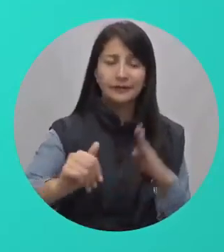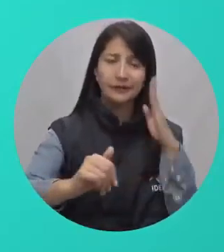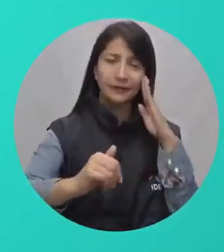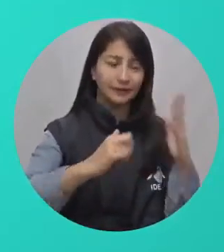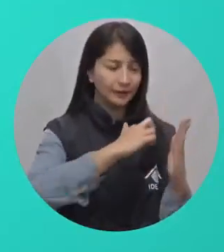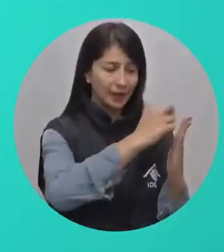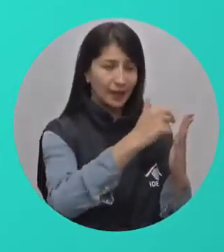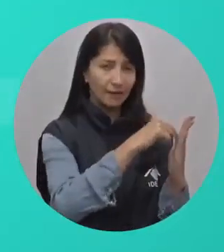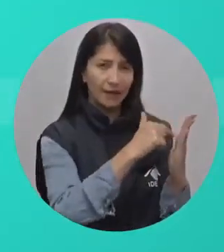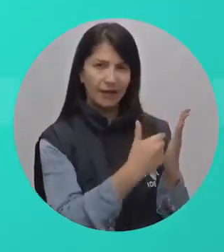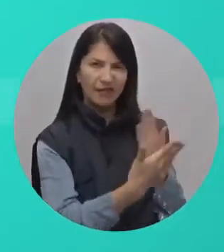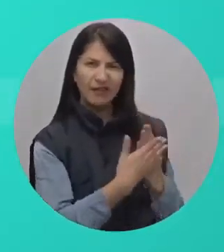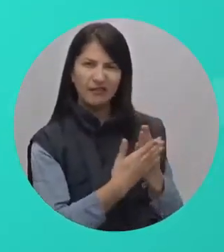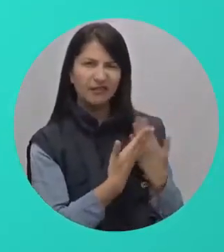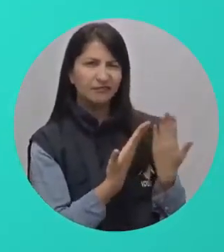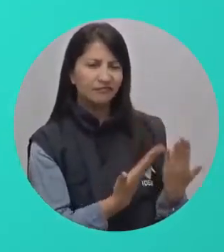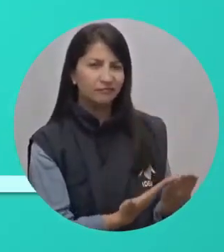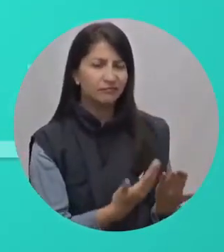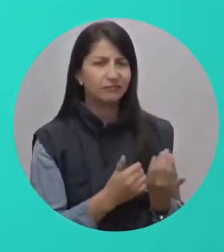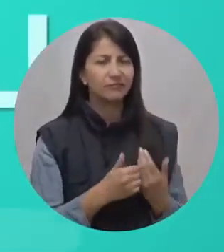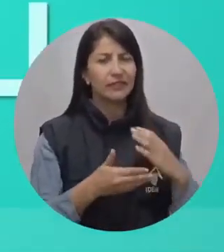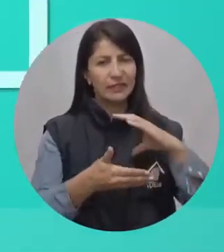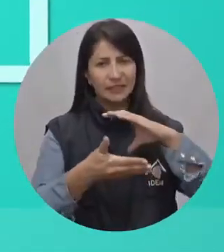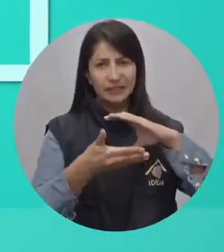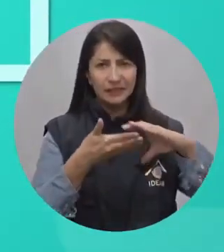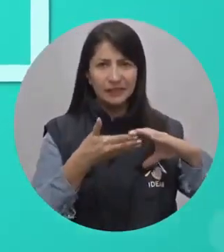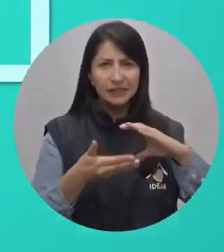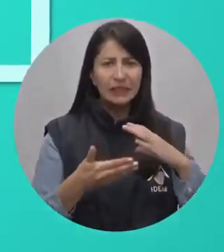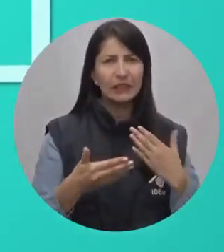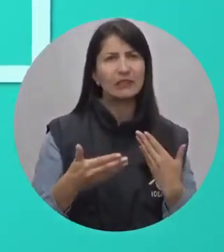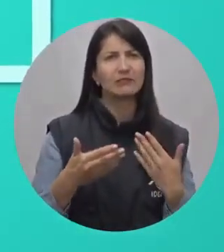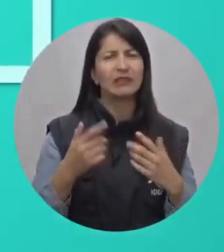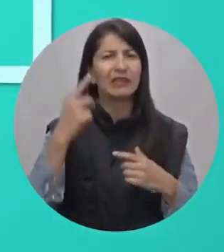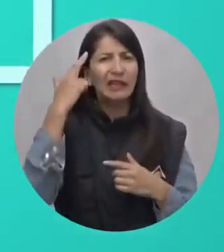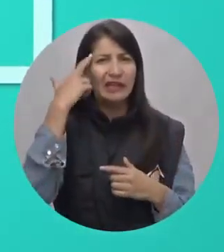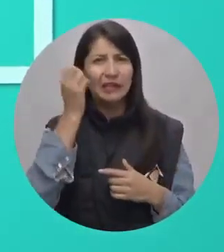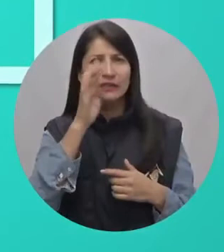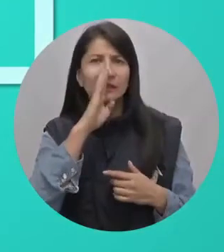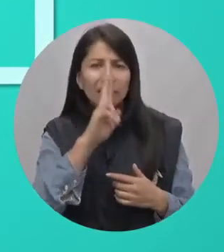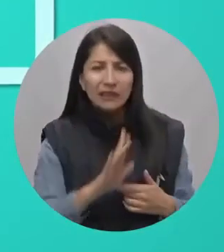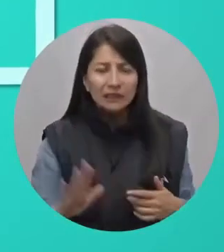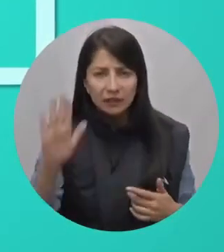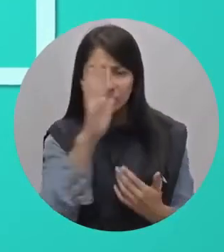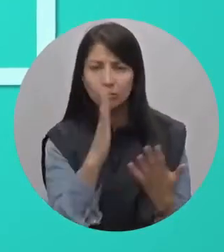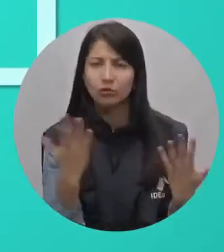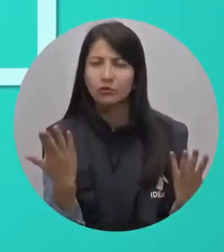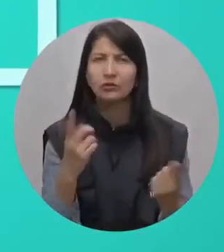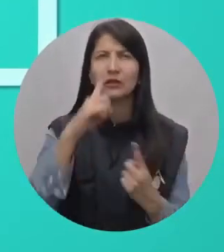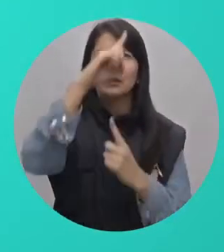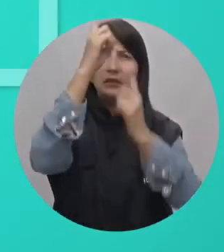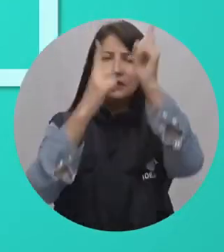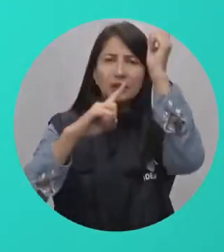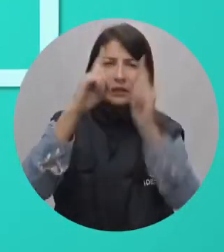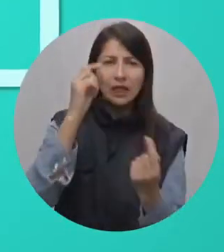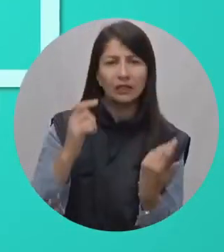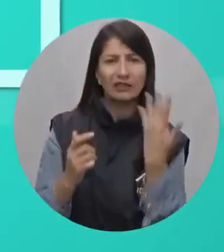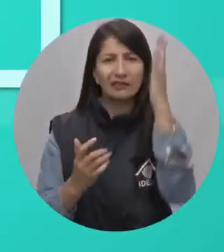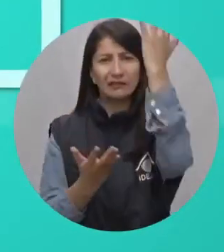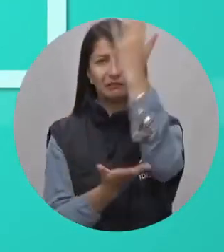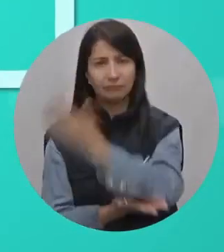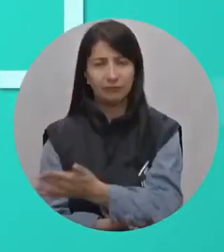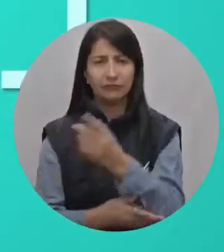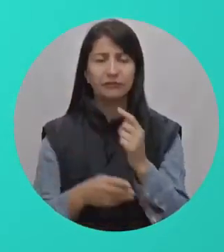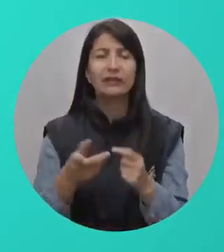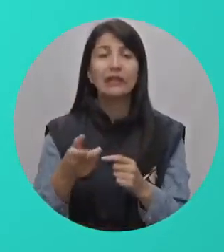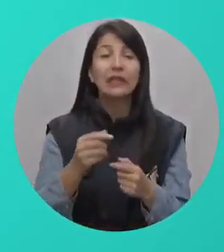www.ideam.gov.co. Te invitamos a consultar la aplicación Mi Pronóstico del IDEAM. Ahora con información sobre deforestación, rayos,